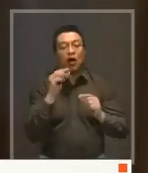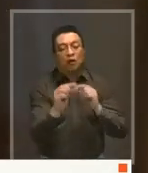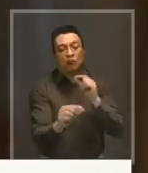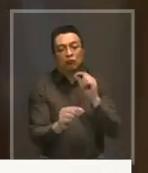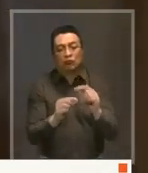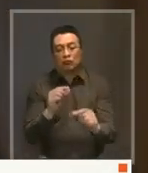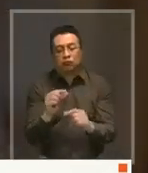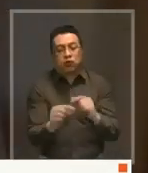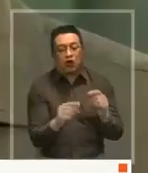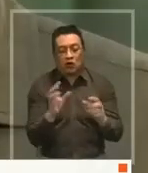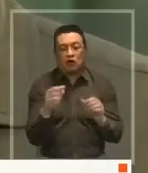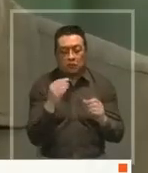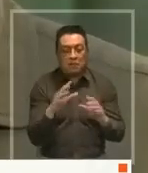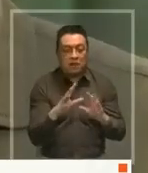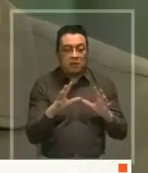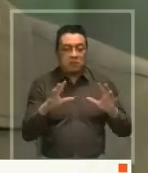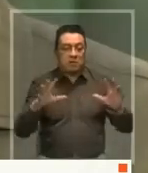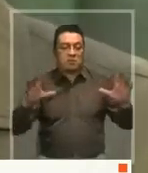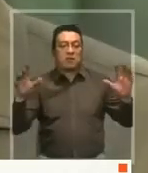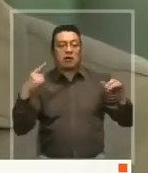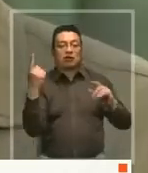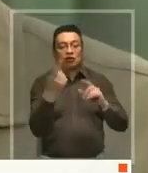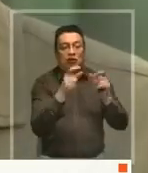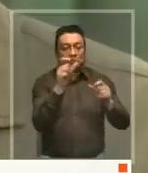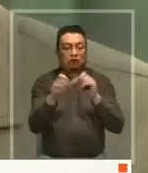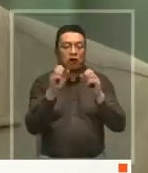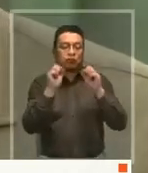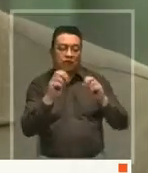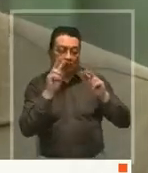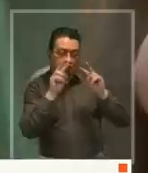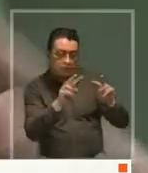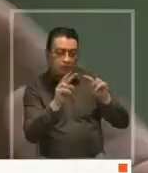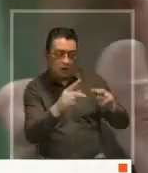tomando más color para que la gente las pueda